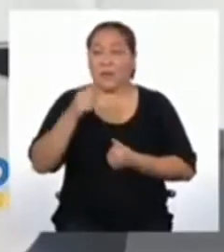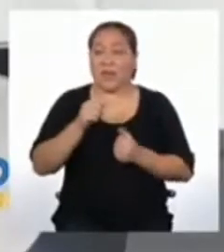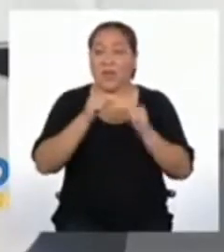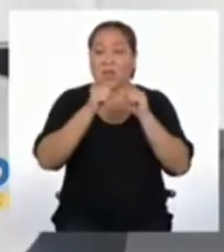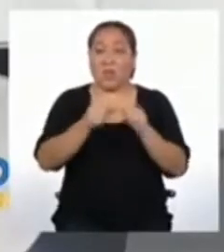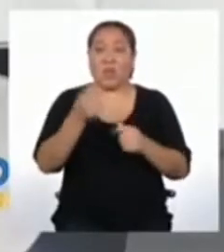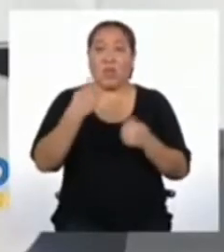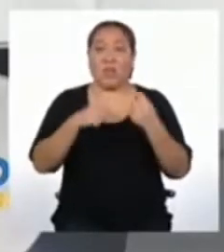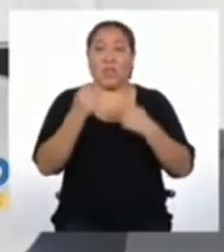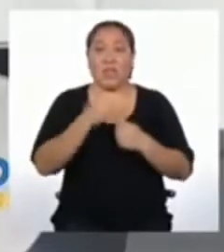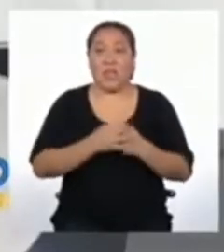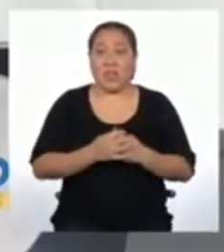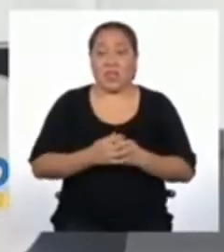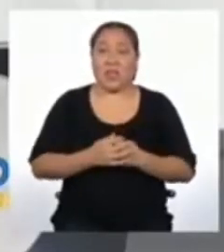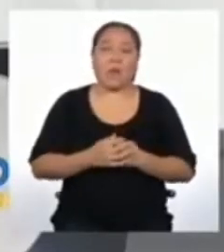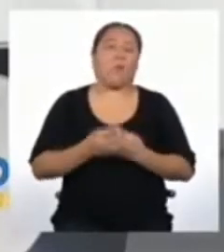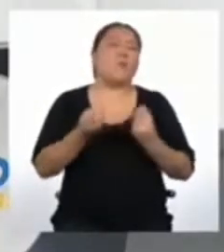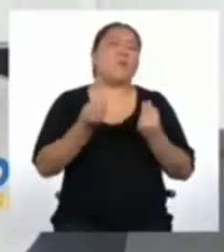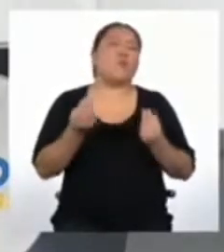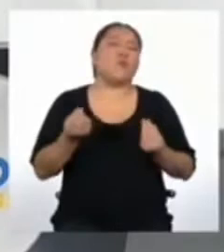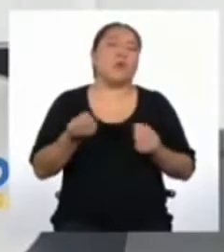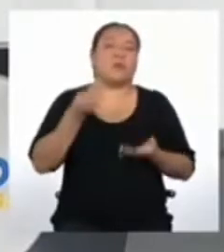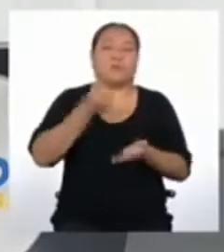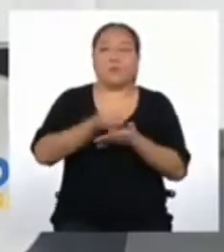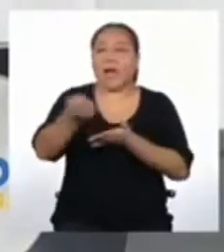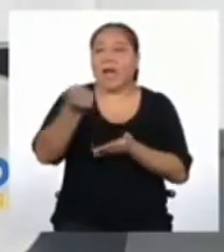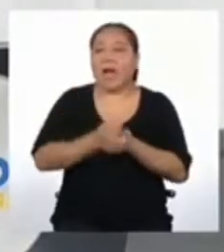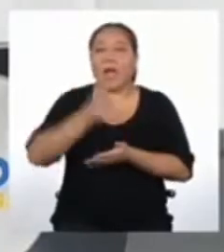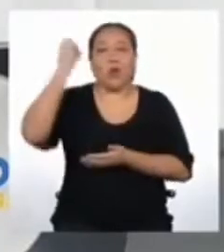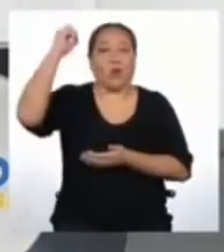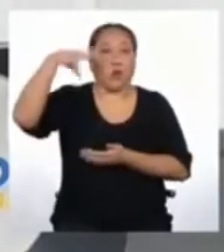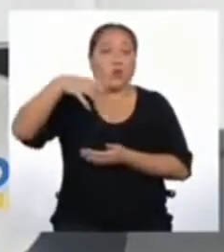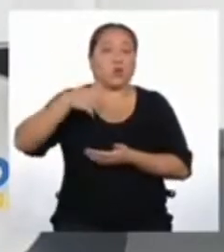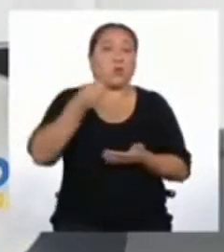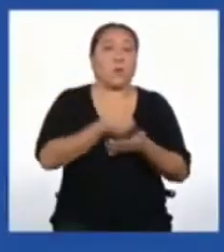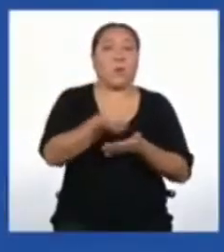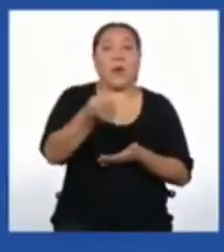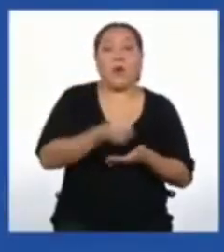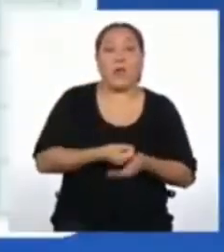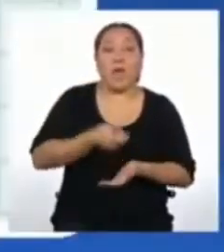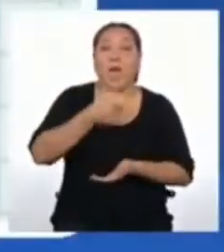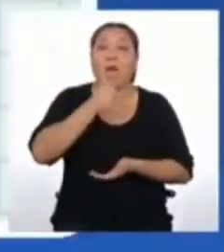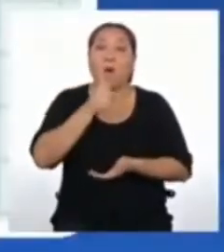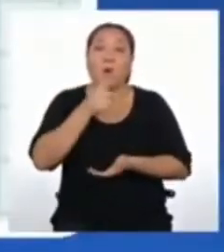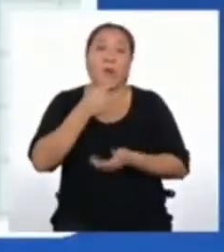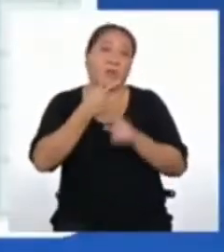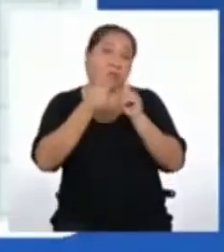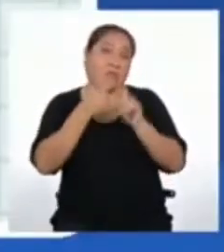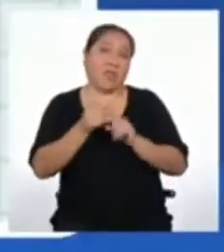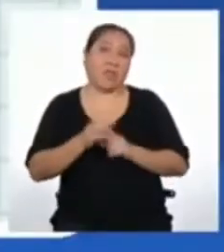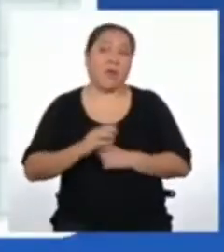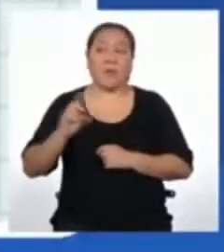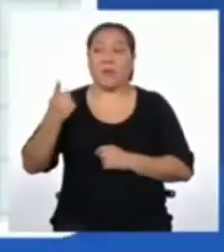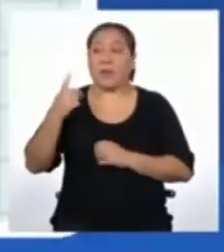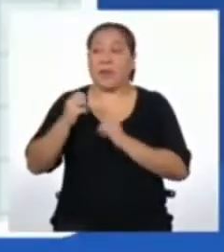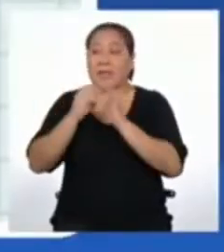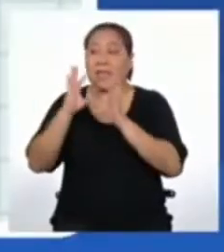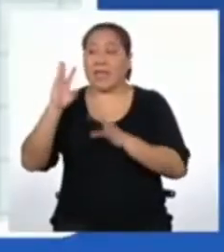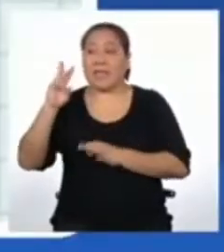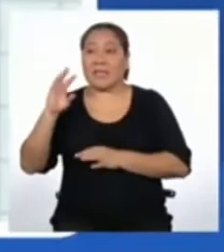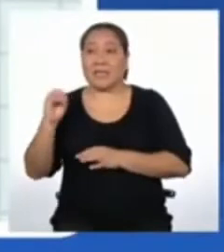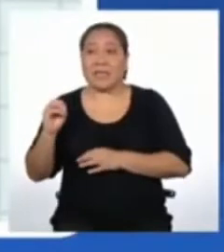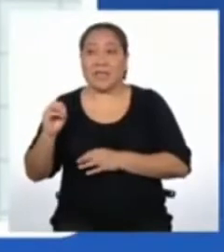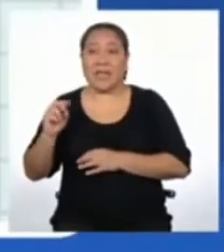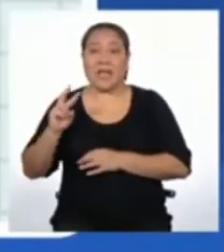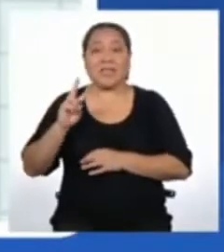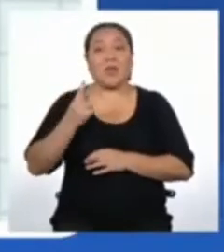tienda, se realizan diversos gastos de producción. Los servicios de luz, agua, entre otros. El primer día gastó 60 soles. El